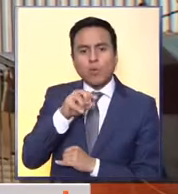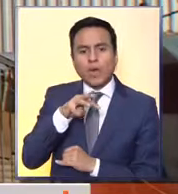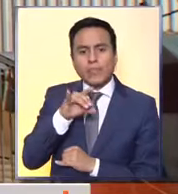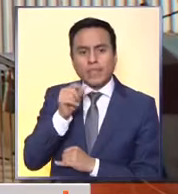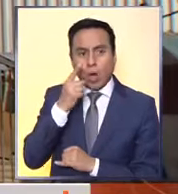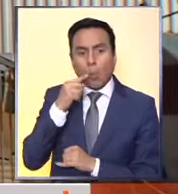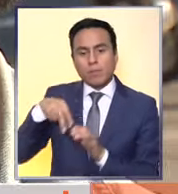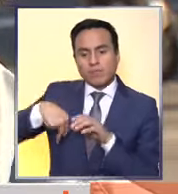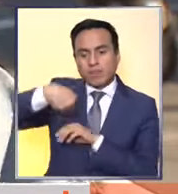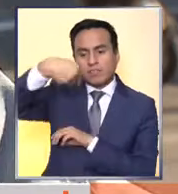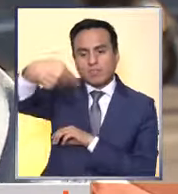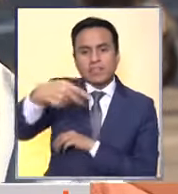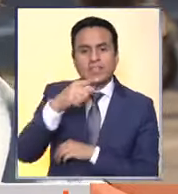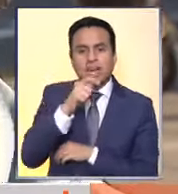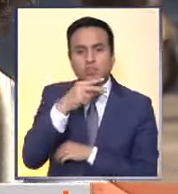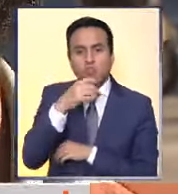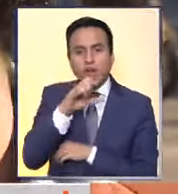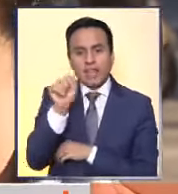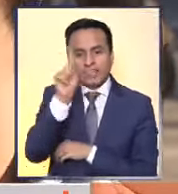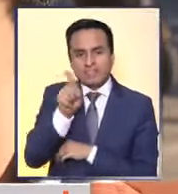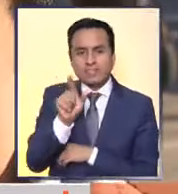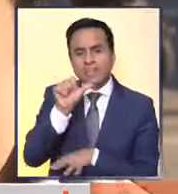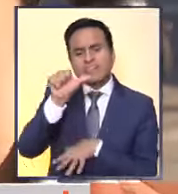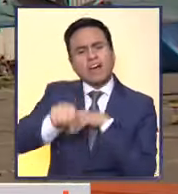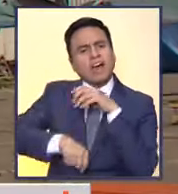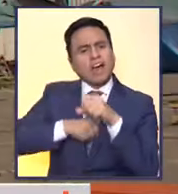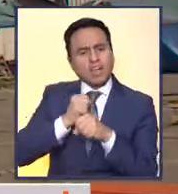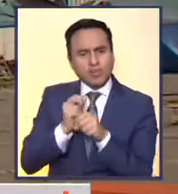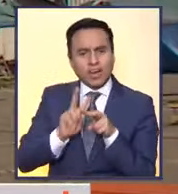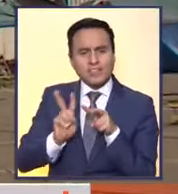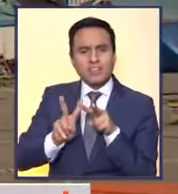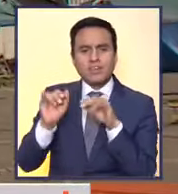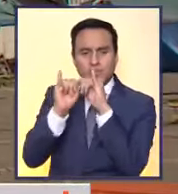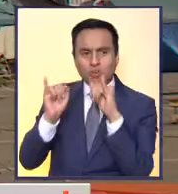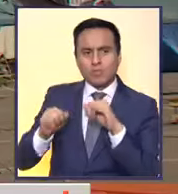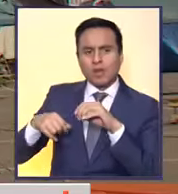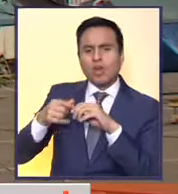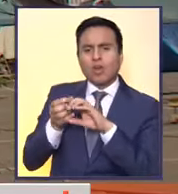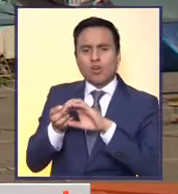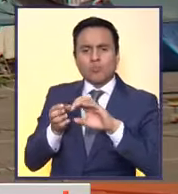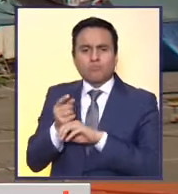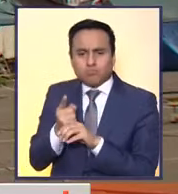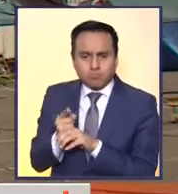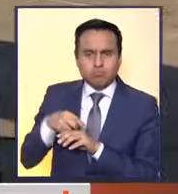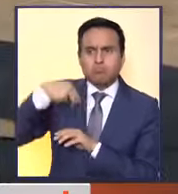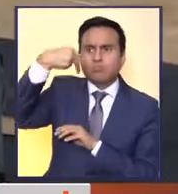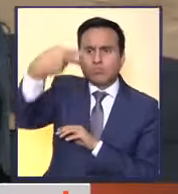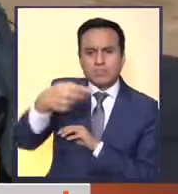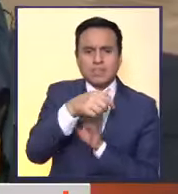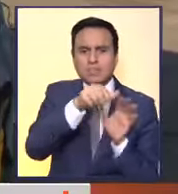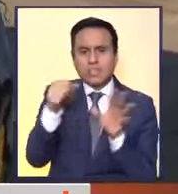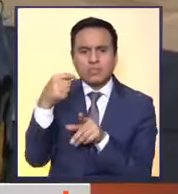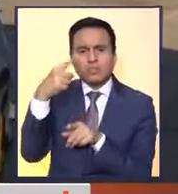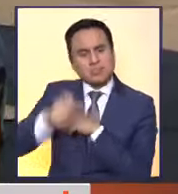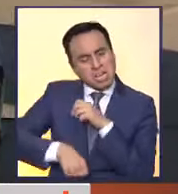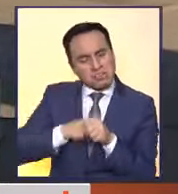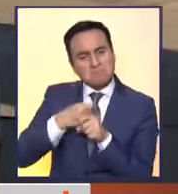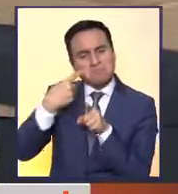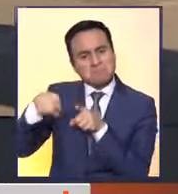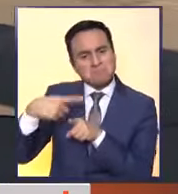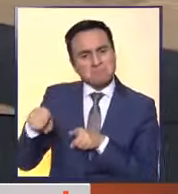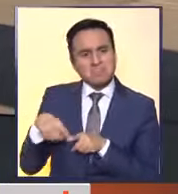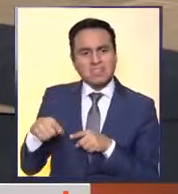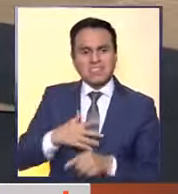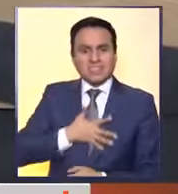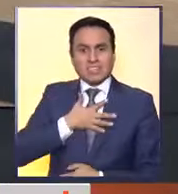del Circo de los Tachuelas. Lleva 6 años haciendo este número, un promedio de 600 lanzamientos por año, y explica la sensación de